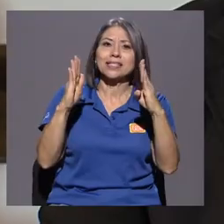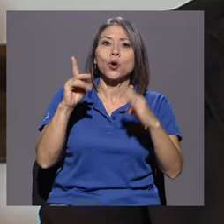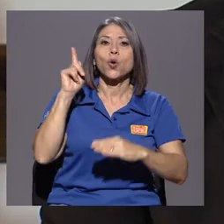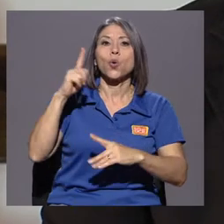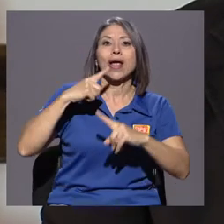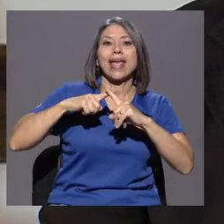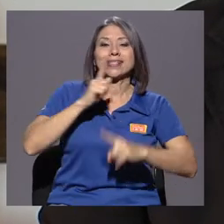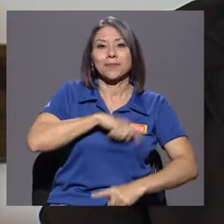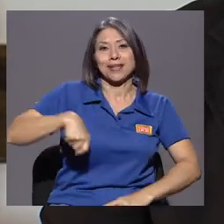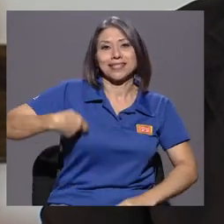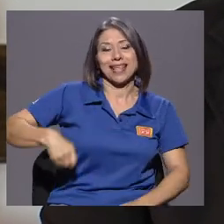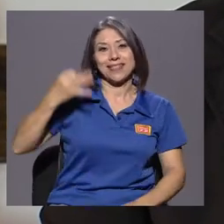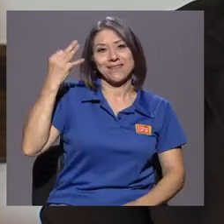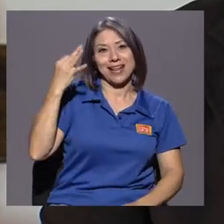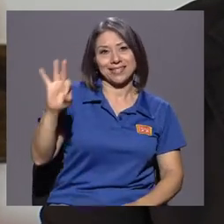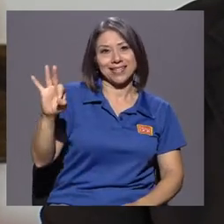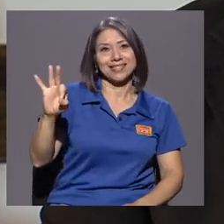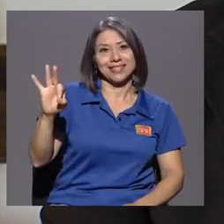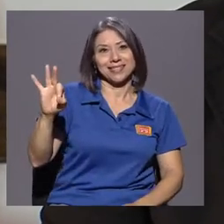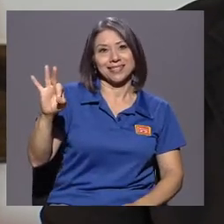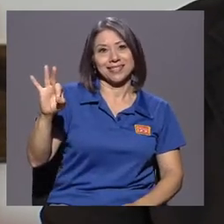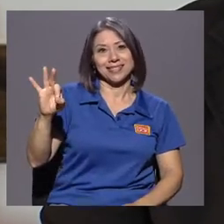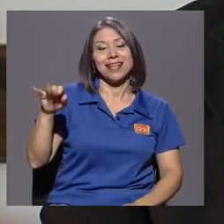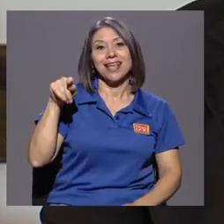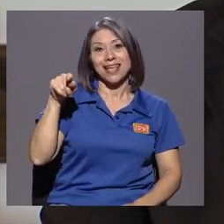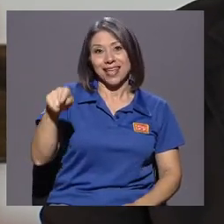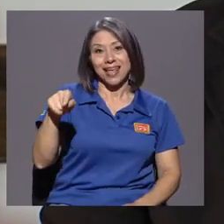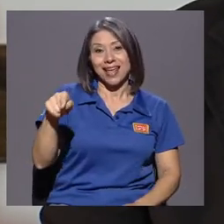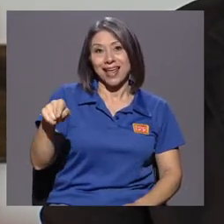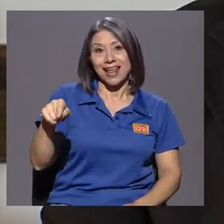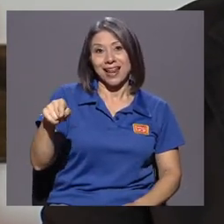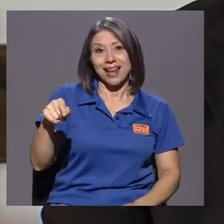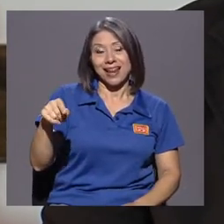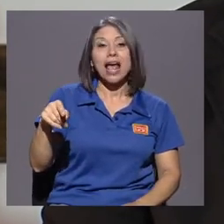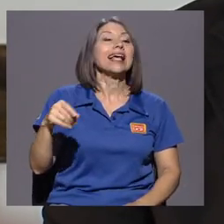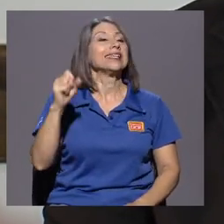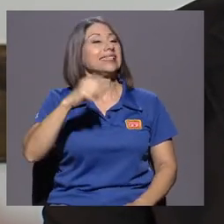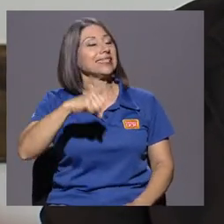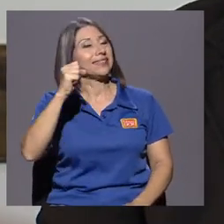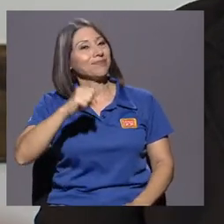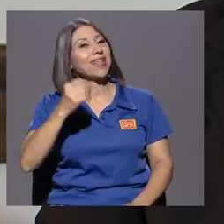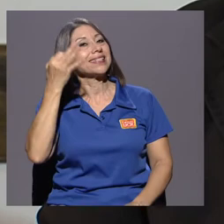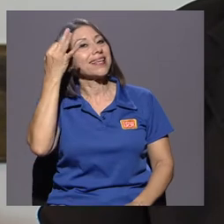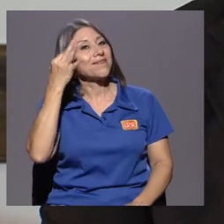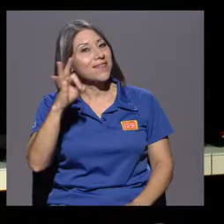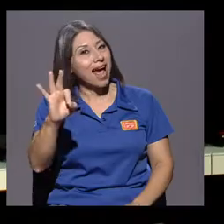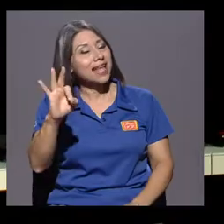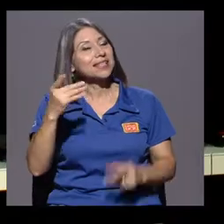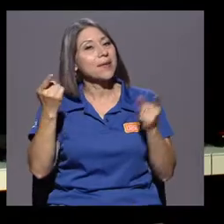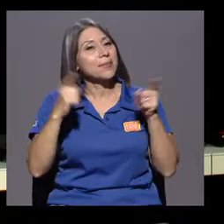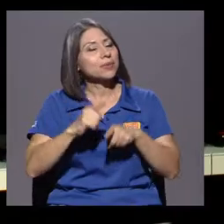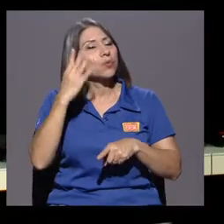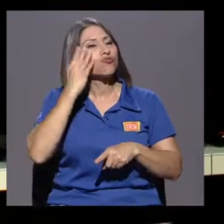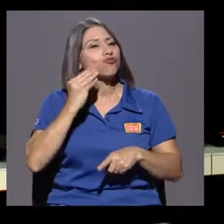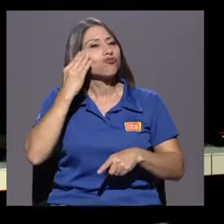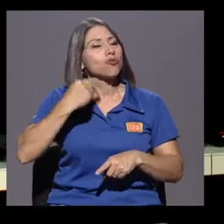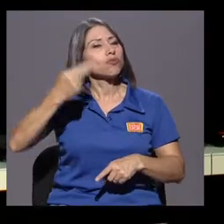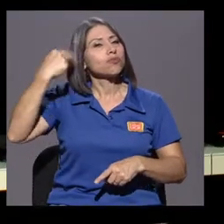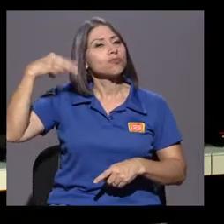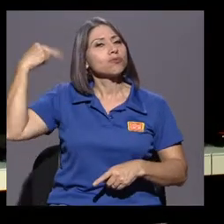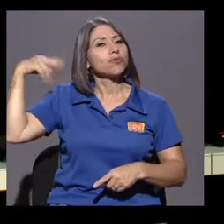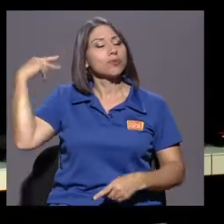sí recoge es que francia tuvo una trayectoria y una historia de presidentes muy ilustres